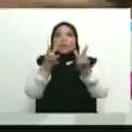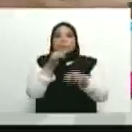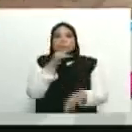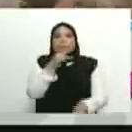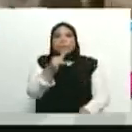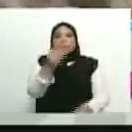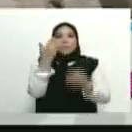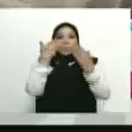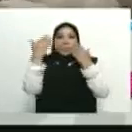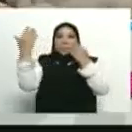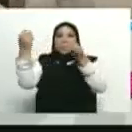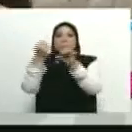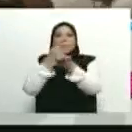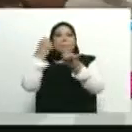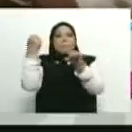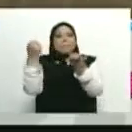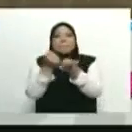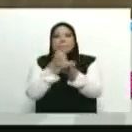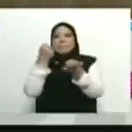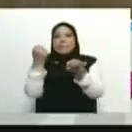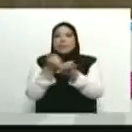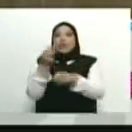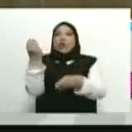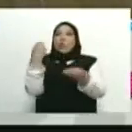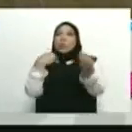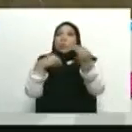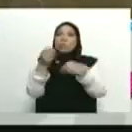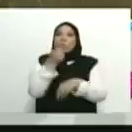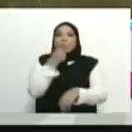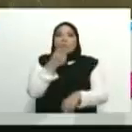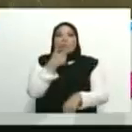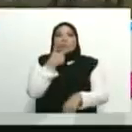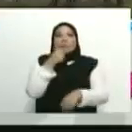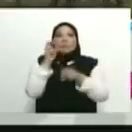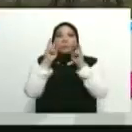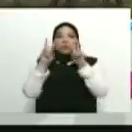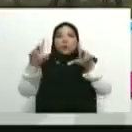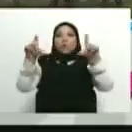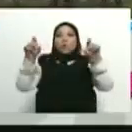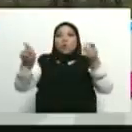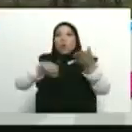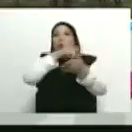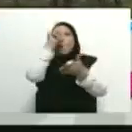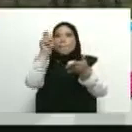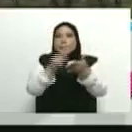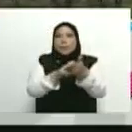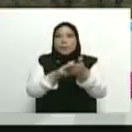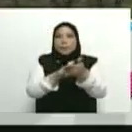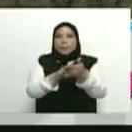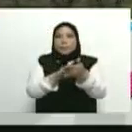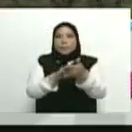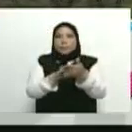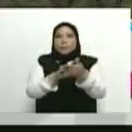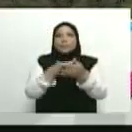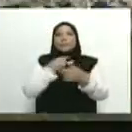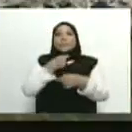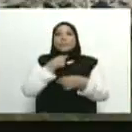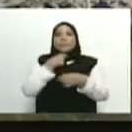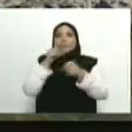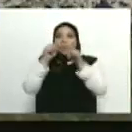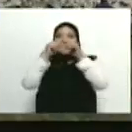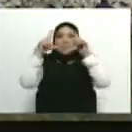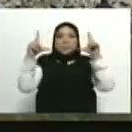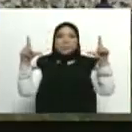¿no? Trabajo, trabajo y más trabajo. Vamos a ver la imagen completa, ponme la pantalla completa para yo disfrutarla